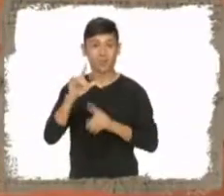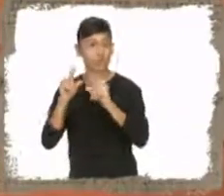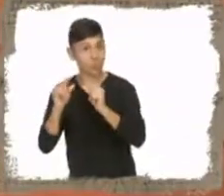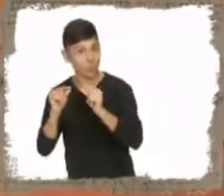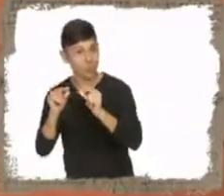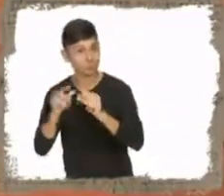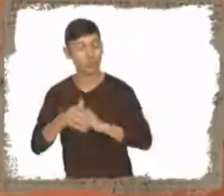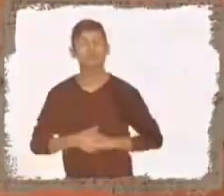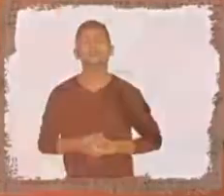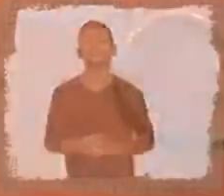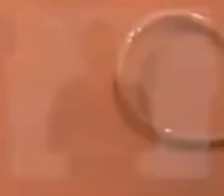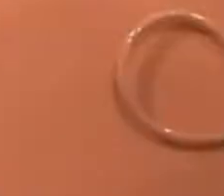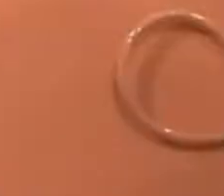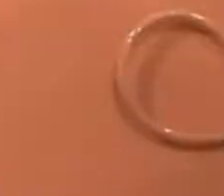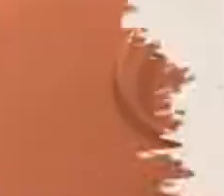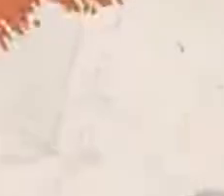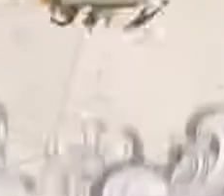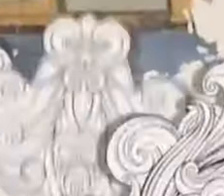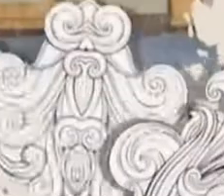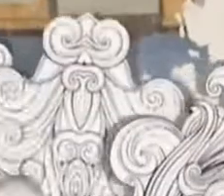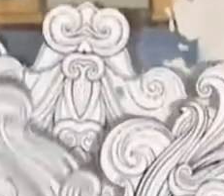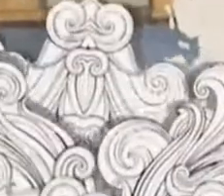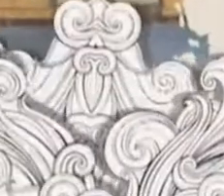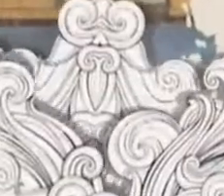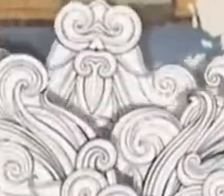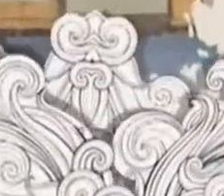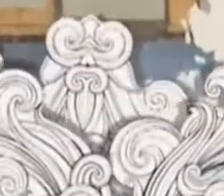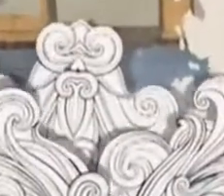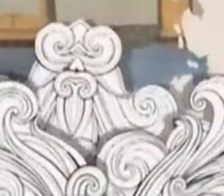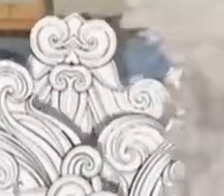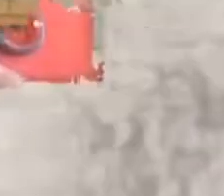sobre letras y números.